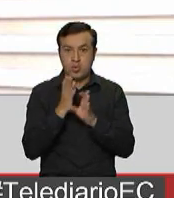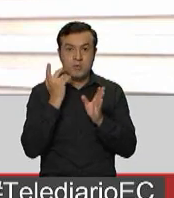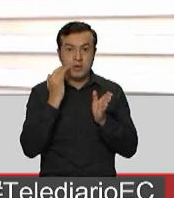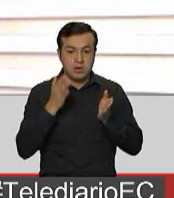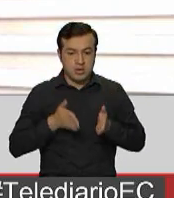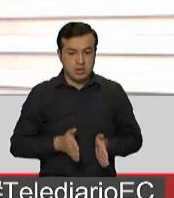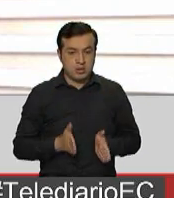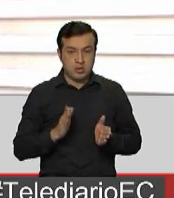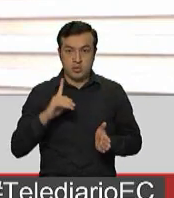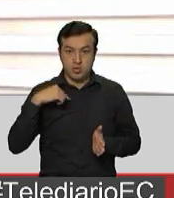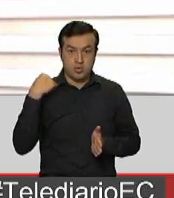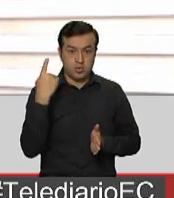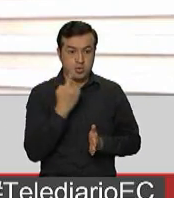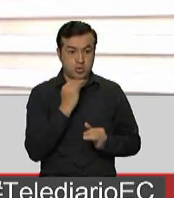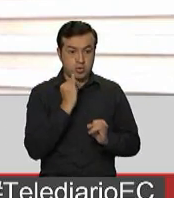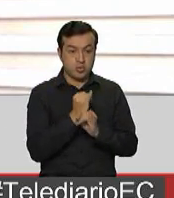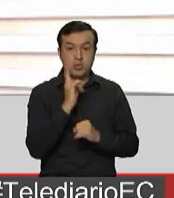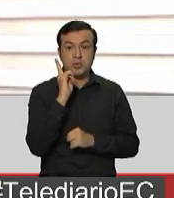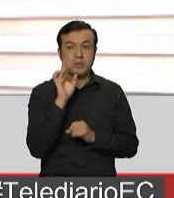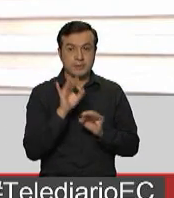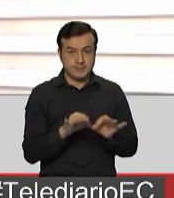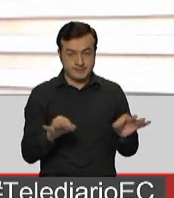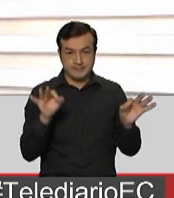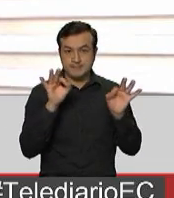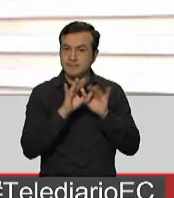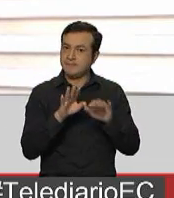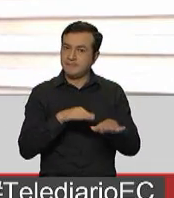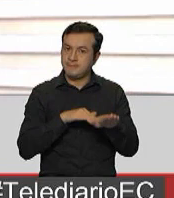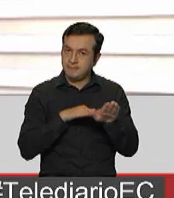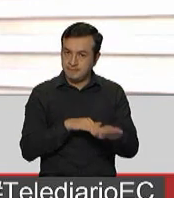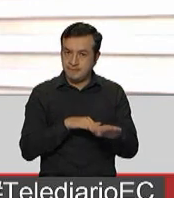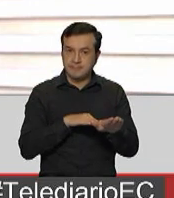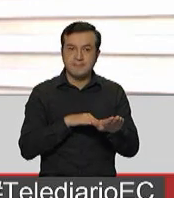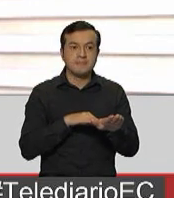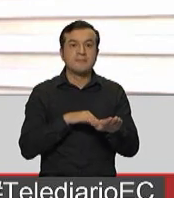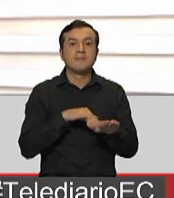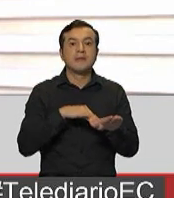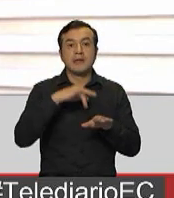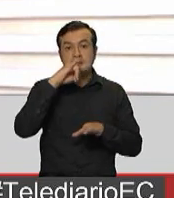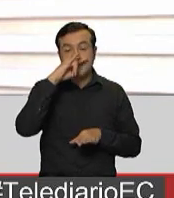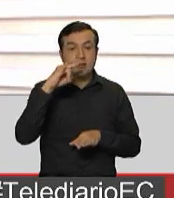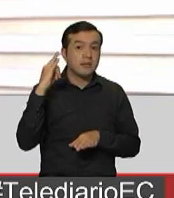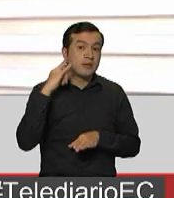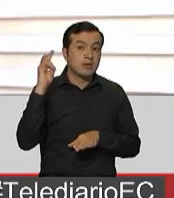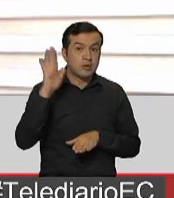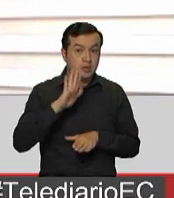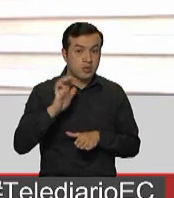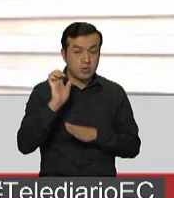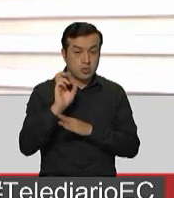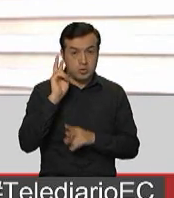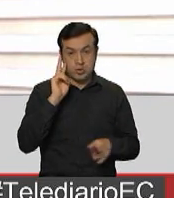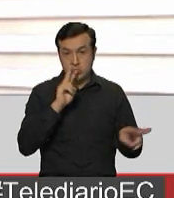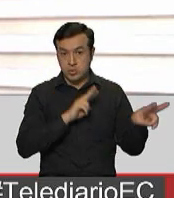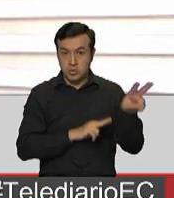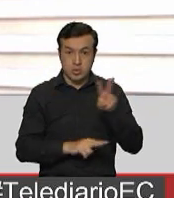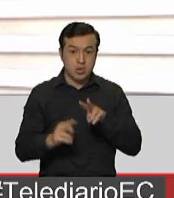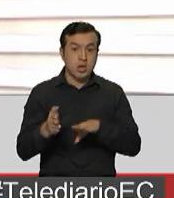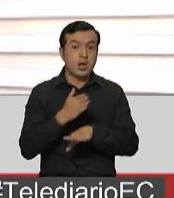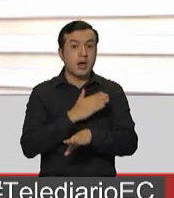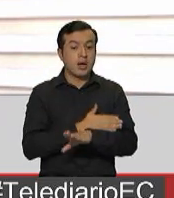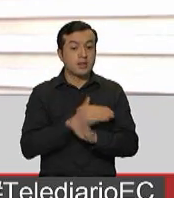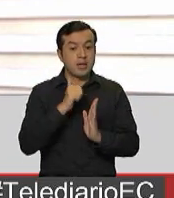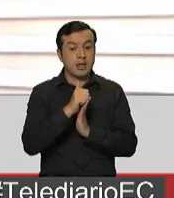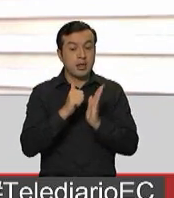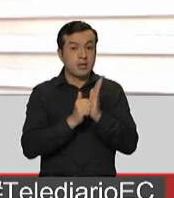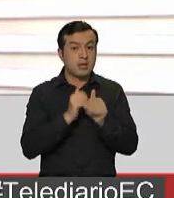Para nosotros como institución es muy importante poder garantizar la identidad de los niños y niñas del país y para ello, previo agendamiento de